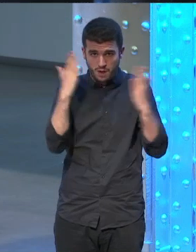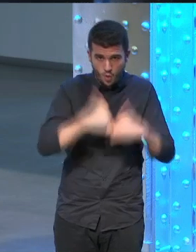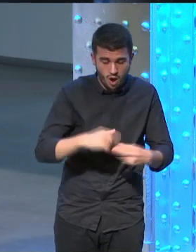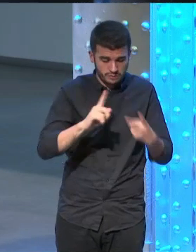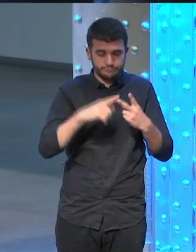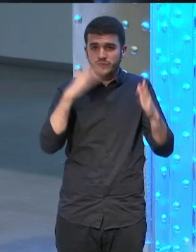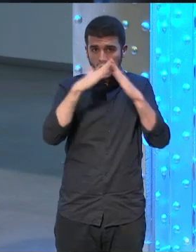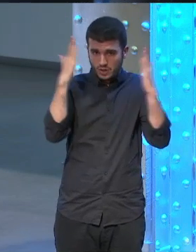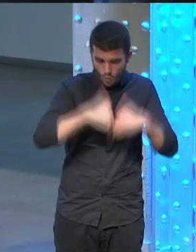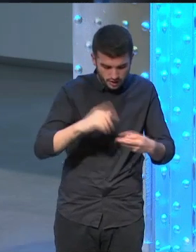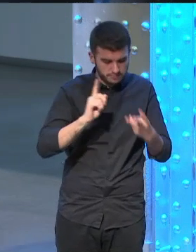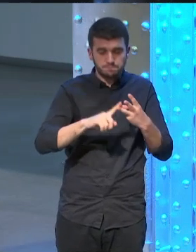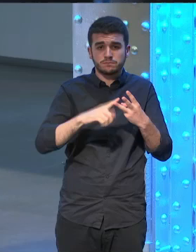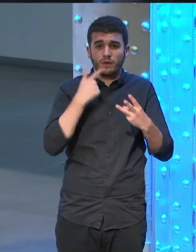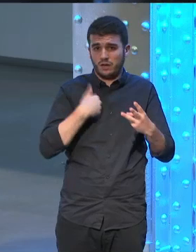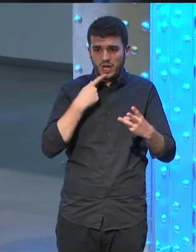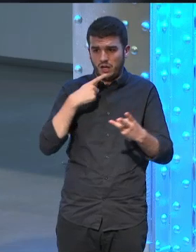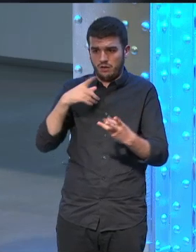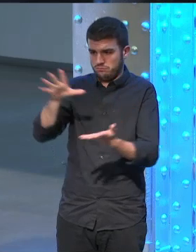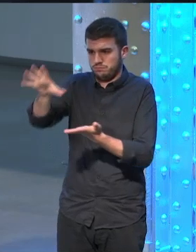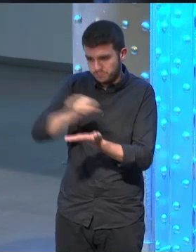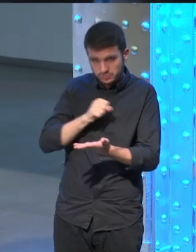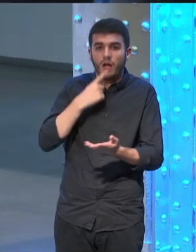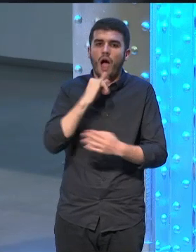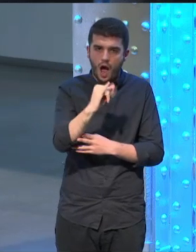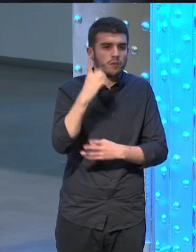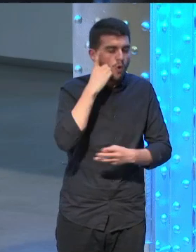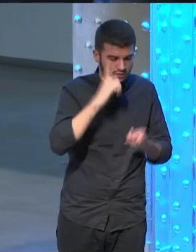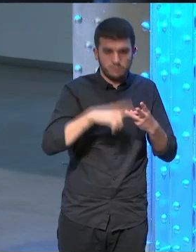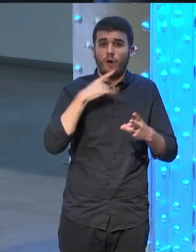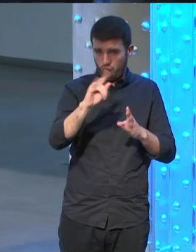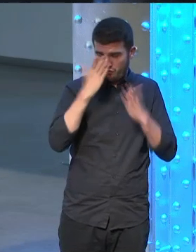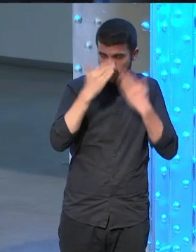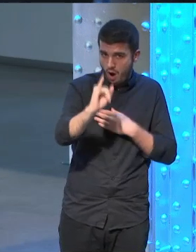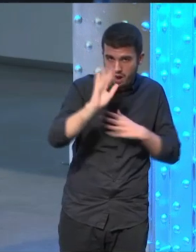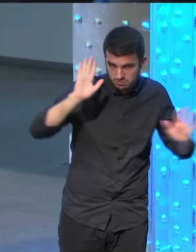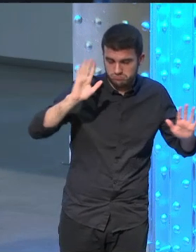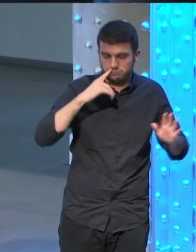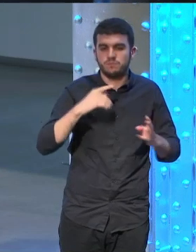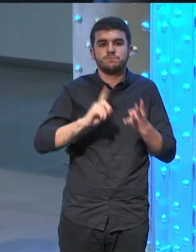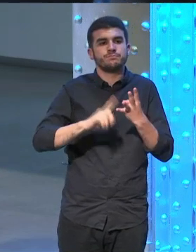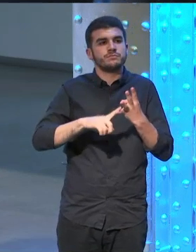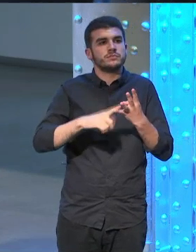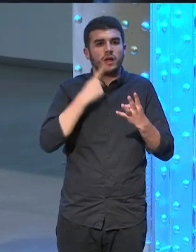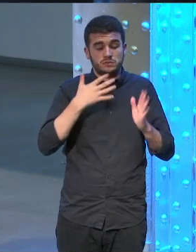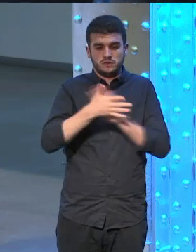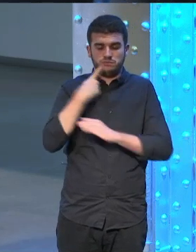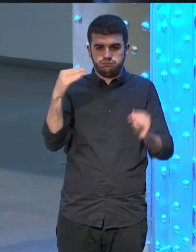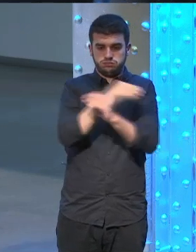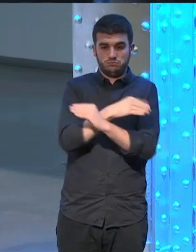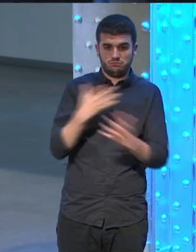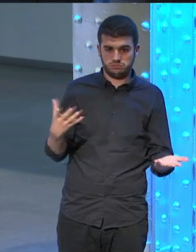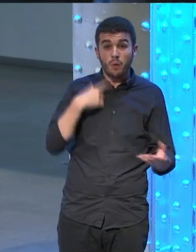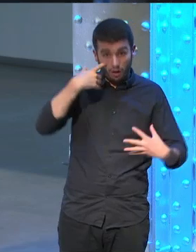casa, que viven en barro, que viven, eso sí, tienen un teléfono móvil, tienen Facebook, esto es muy importante, es algo contradictorio, pero es